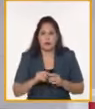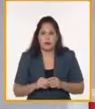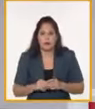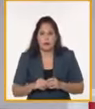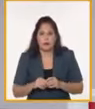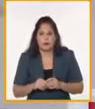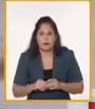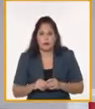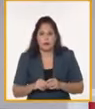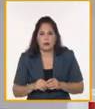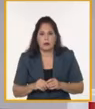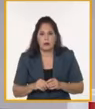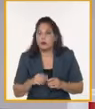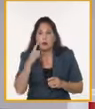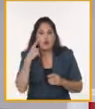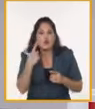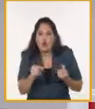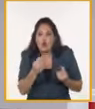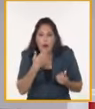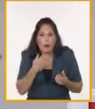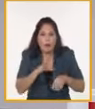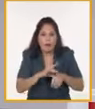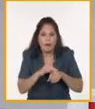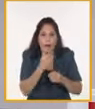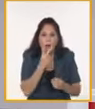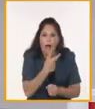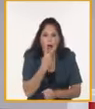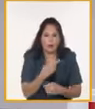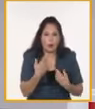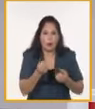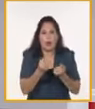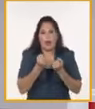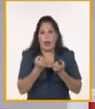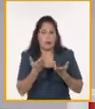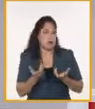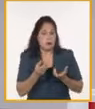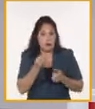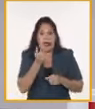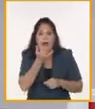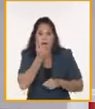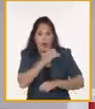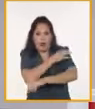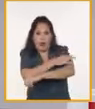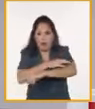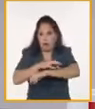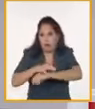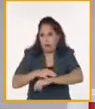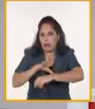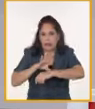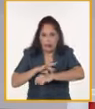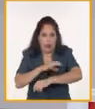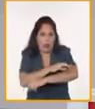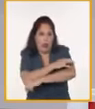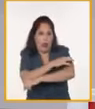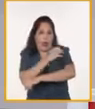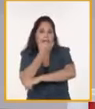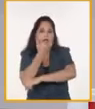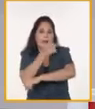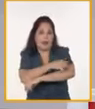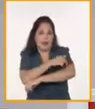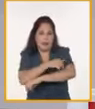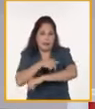autolesionarse porque usted no sabe manipular al enfermo y usted puede entonces generarse usted mismo una una una enfermedad una lesión y en el